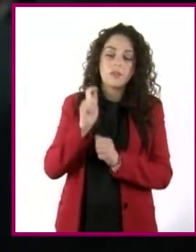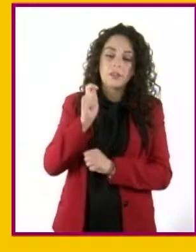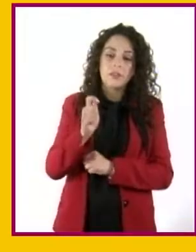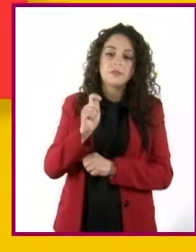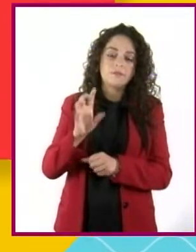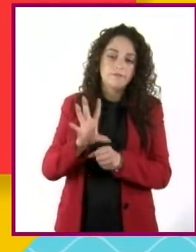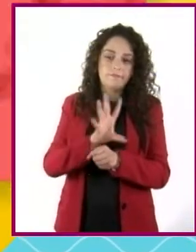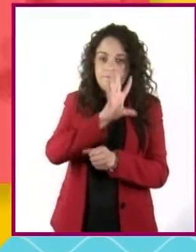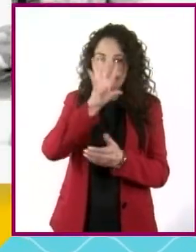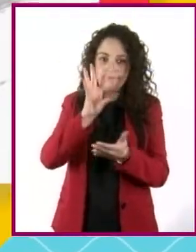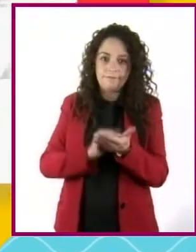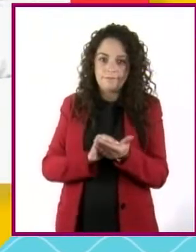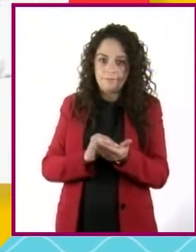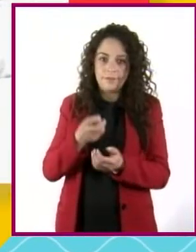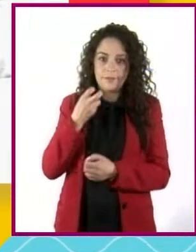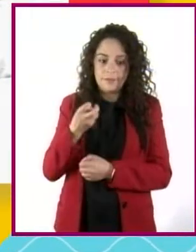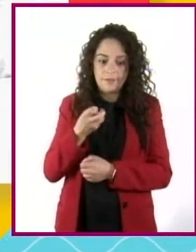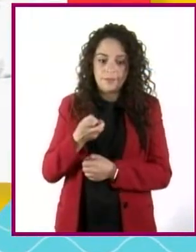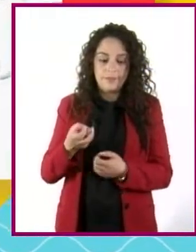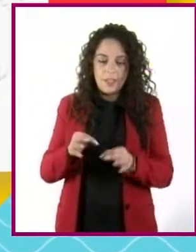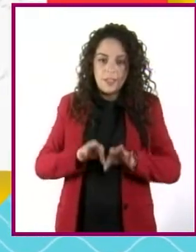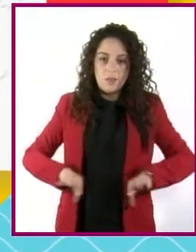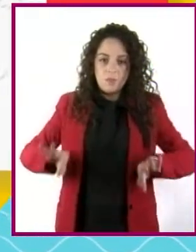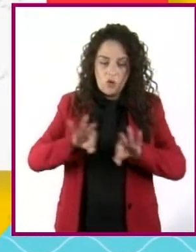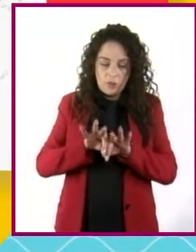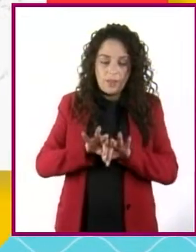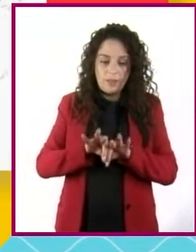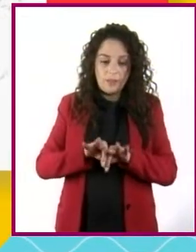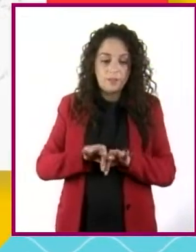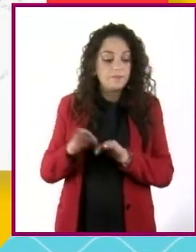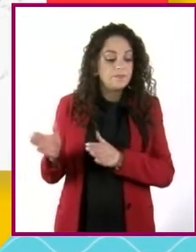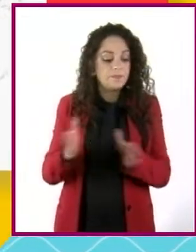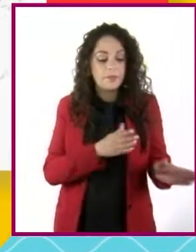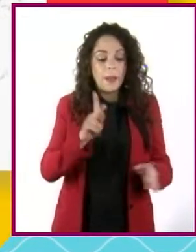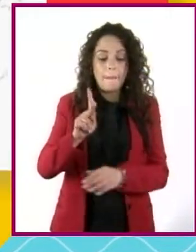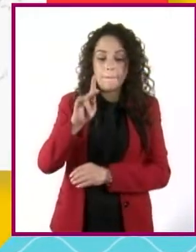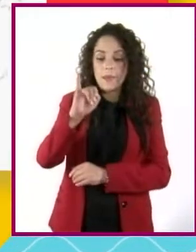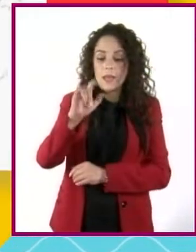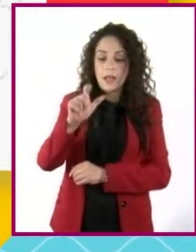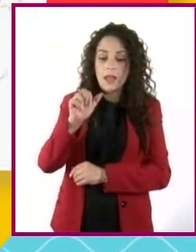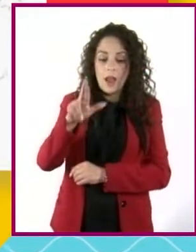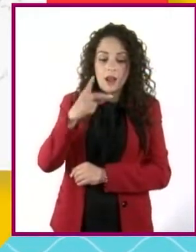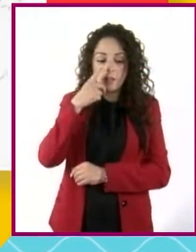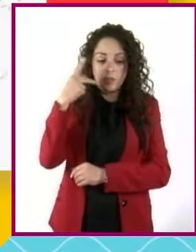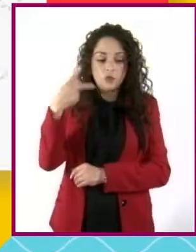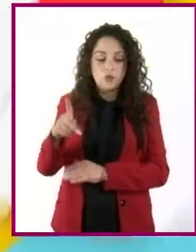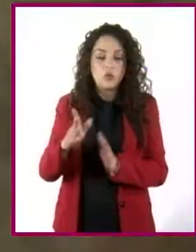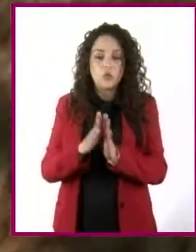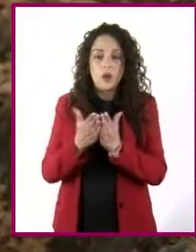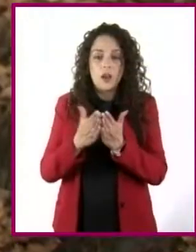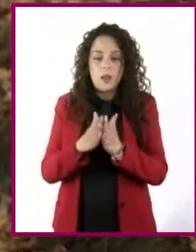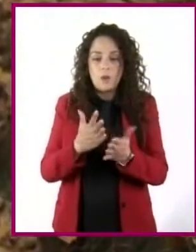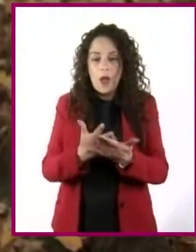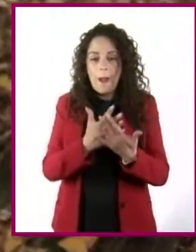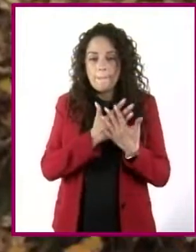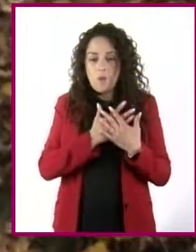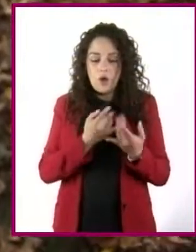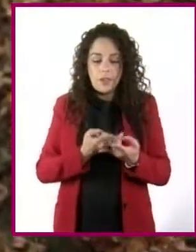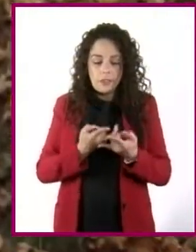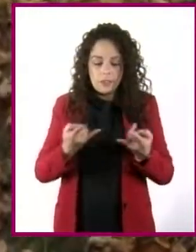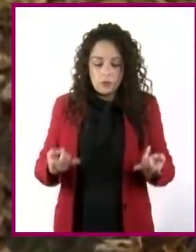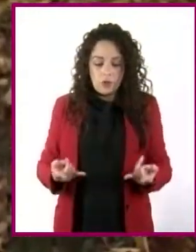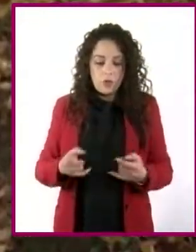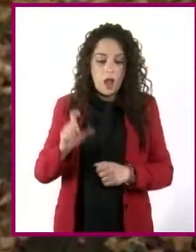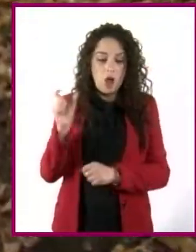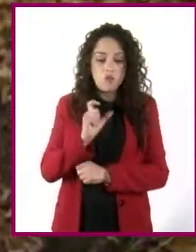matrimonial. Por su parte, Pilar Gonzalvo Aispuru relata en su libro Amor e Historia que aun cuando no